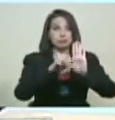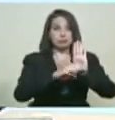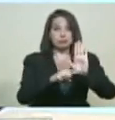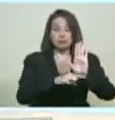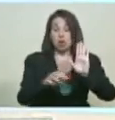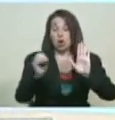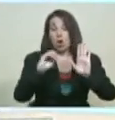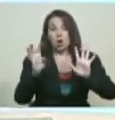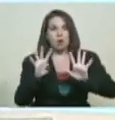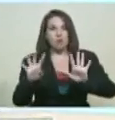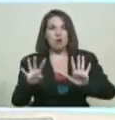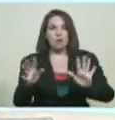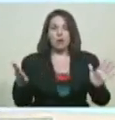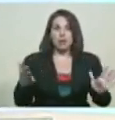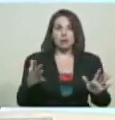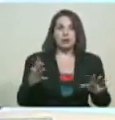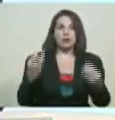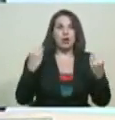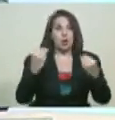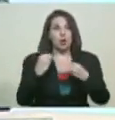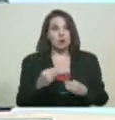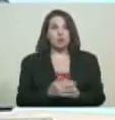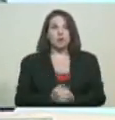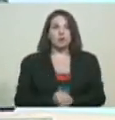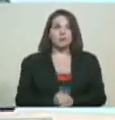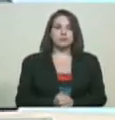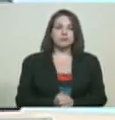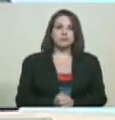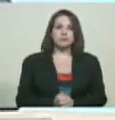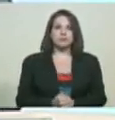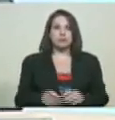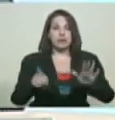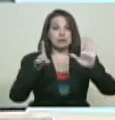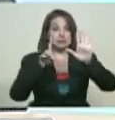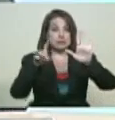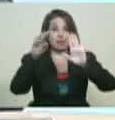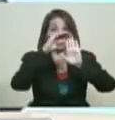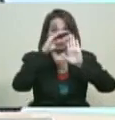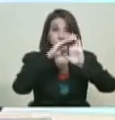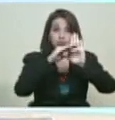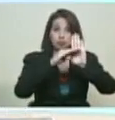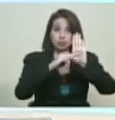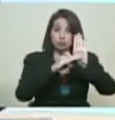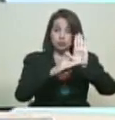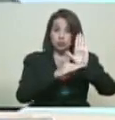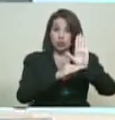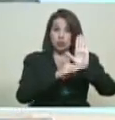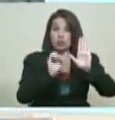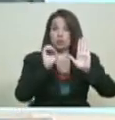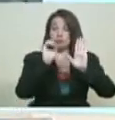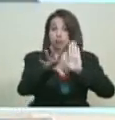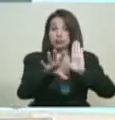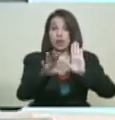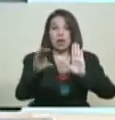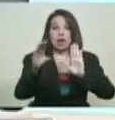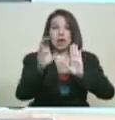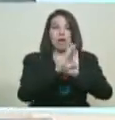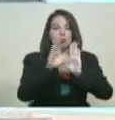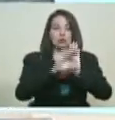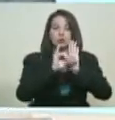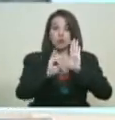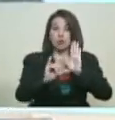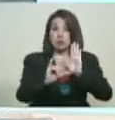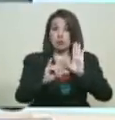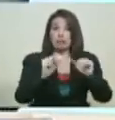sin dogmatismos seis líneas que lancé en la constituyente que estoy trabajando